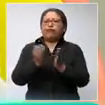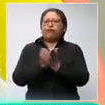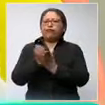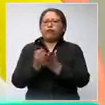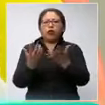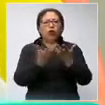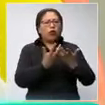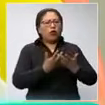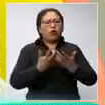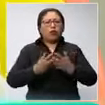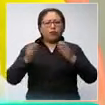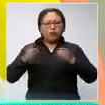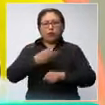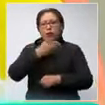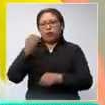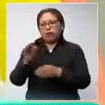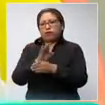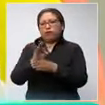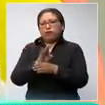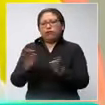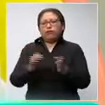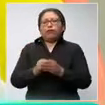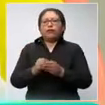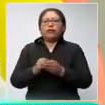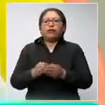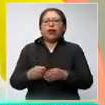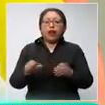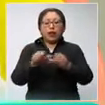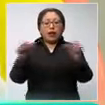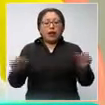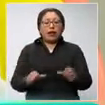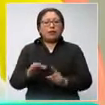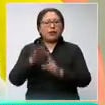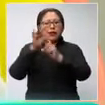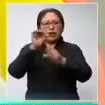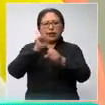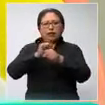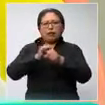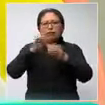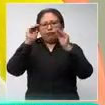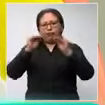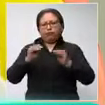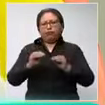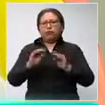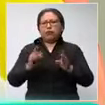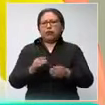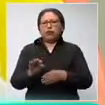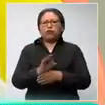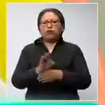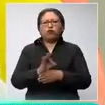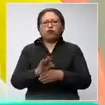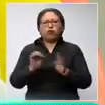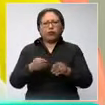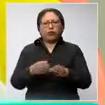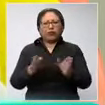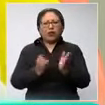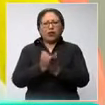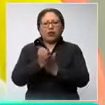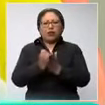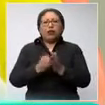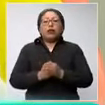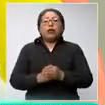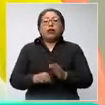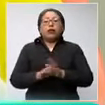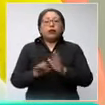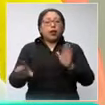coordinada. Está trabajándose un área específica de digitalización de la justicia dentro del plan de reforma. La ley